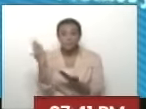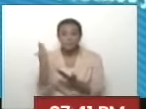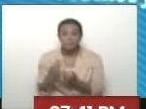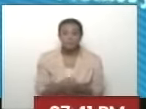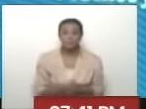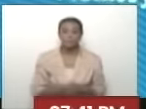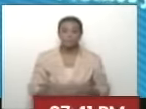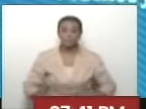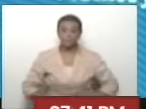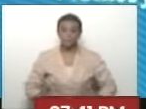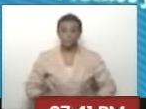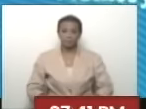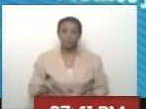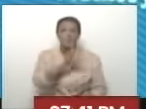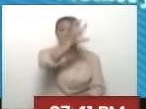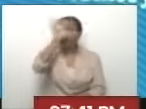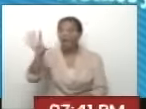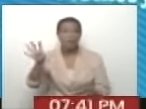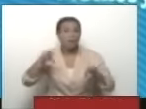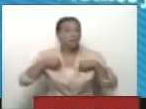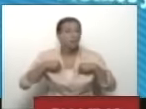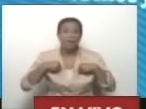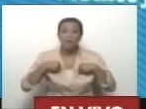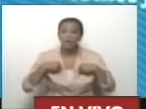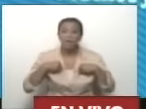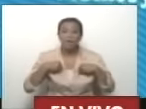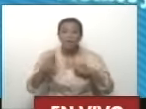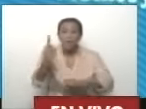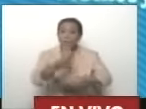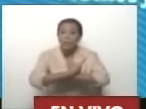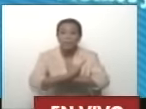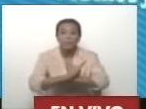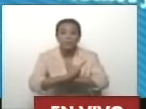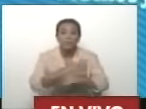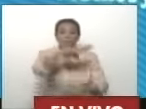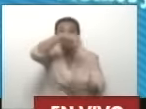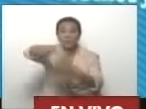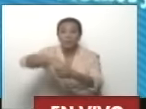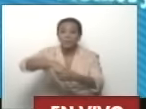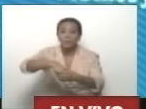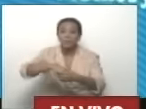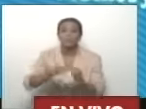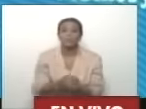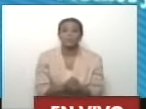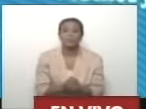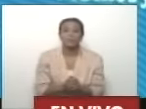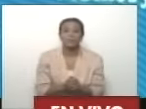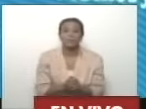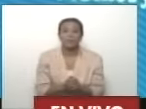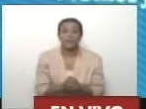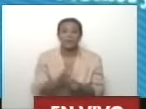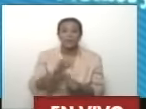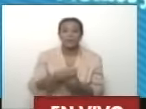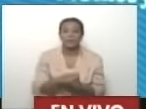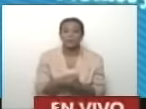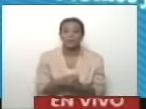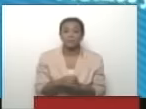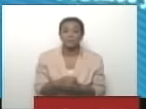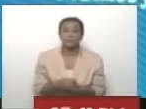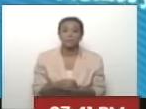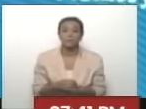Antonieta. Países que no reconocen la jurisdicción obligatoria de la Corte Internacional de Justicia, 6J.